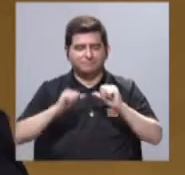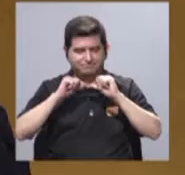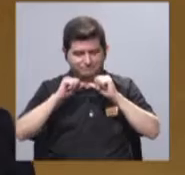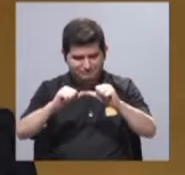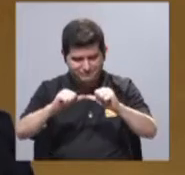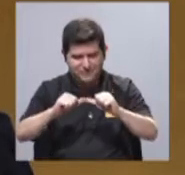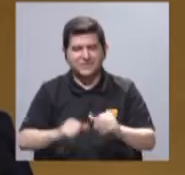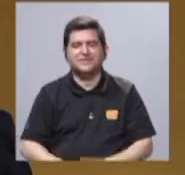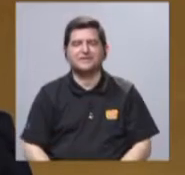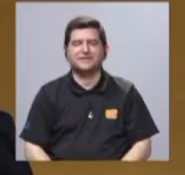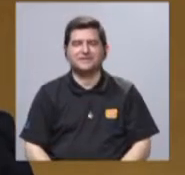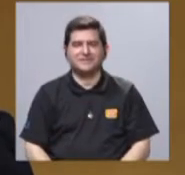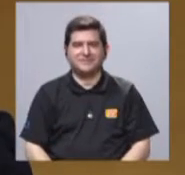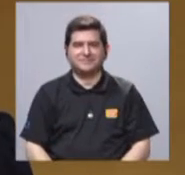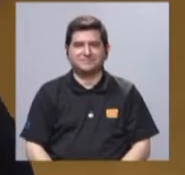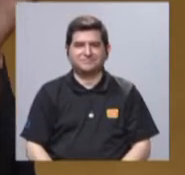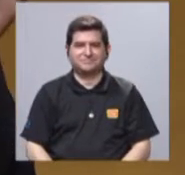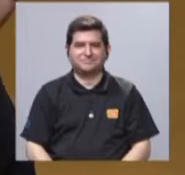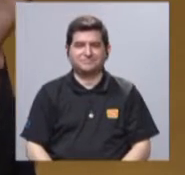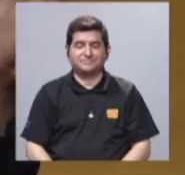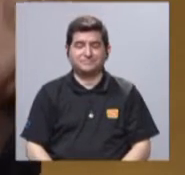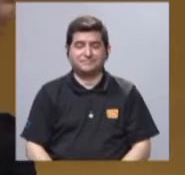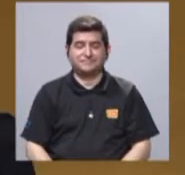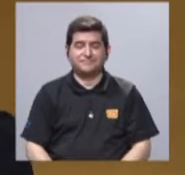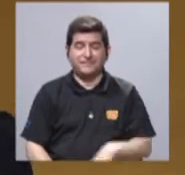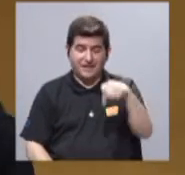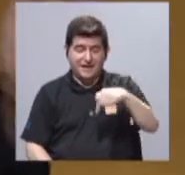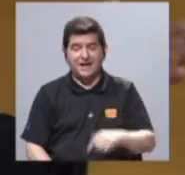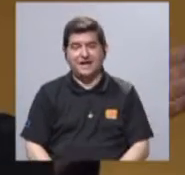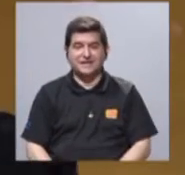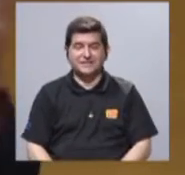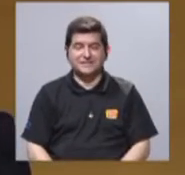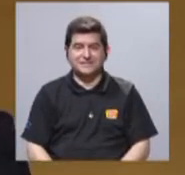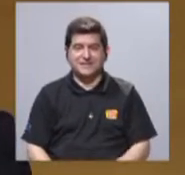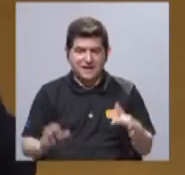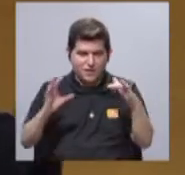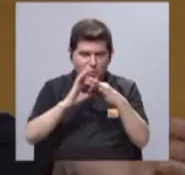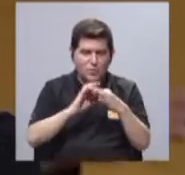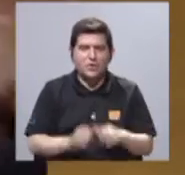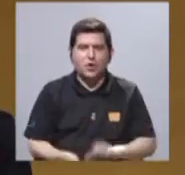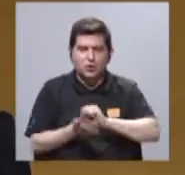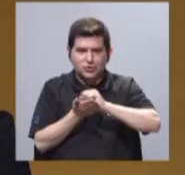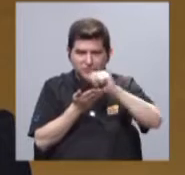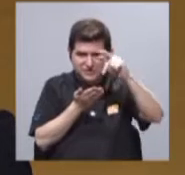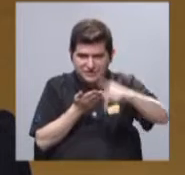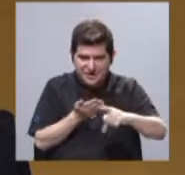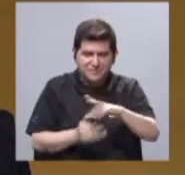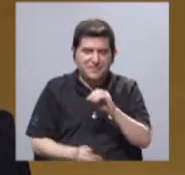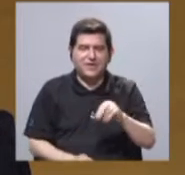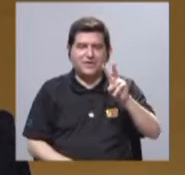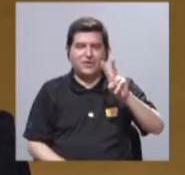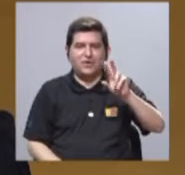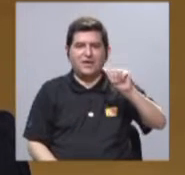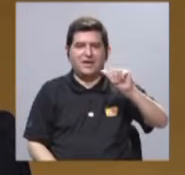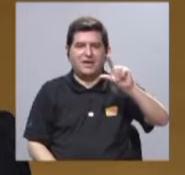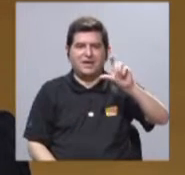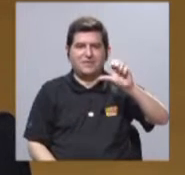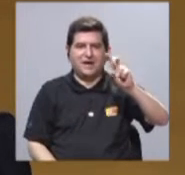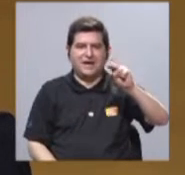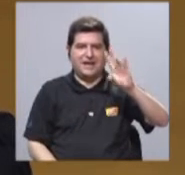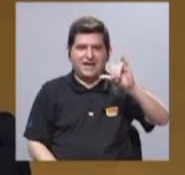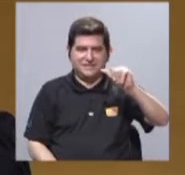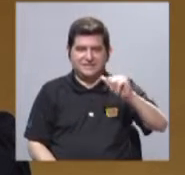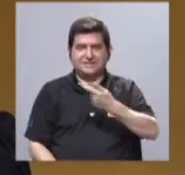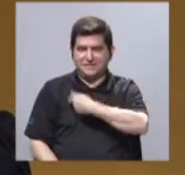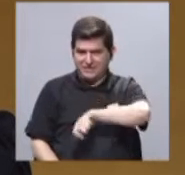continuamos con esta presencia mixta entre san pedro de montes de oca y valencia o las